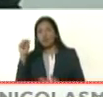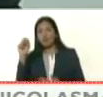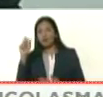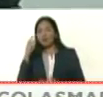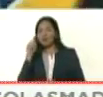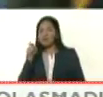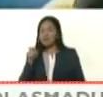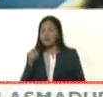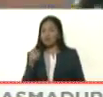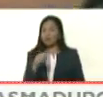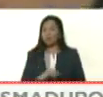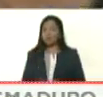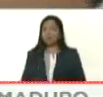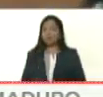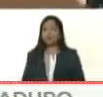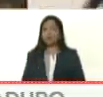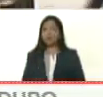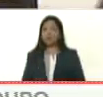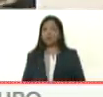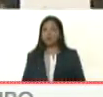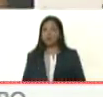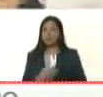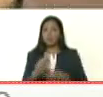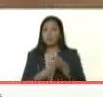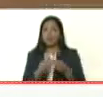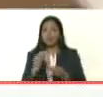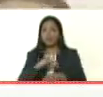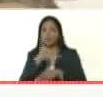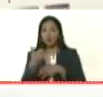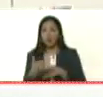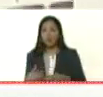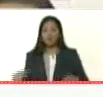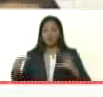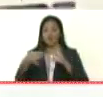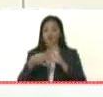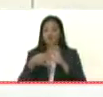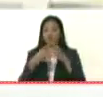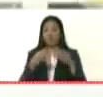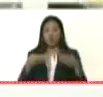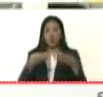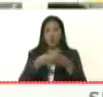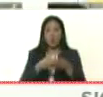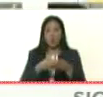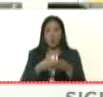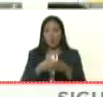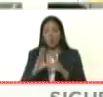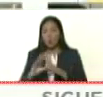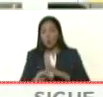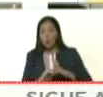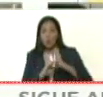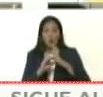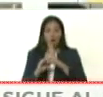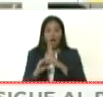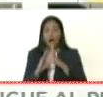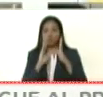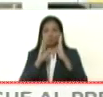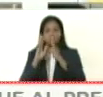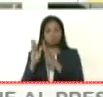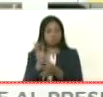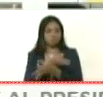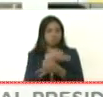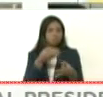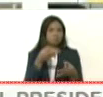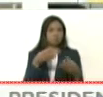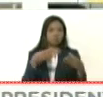es la creación del ampograma, de la red profunda de corrupción, absolutamente coordinada por